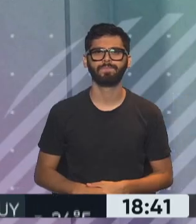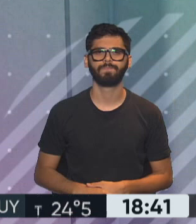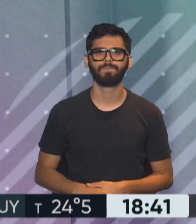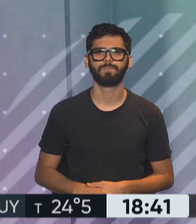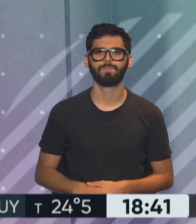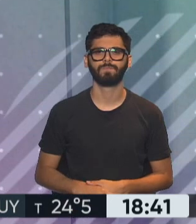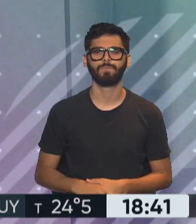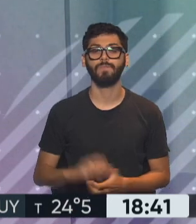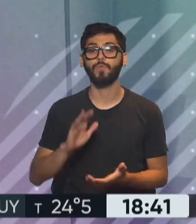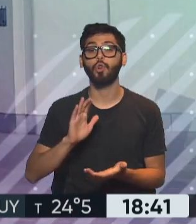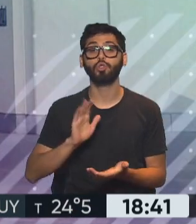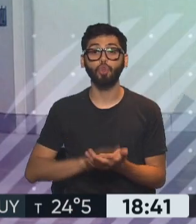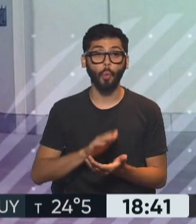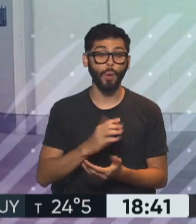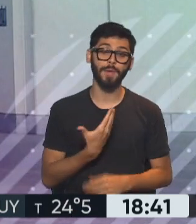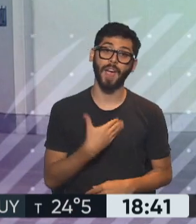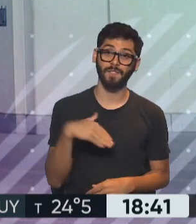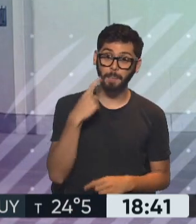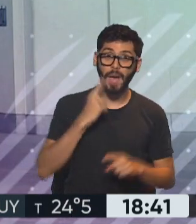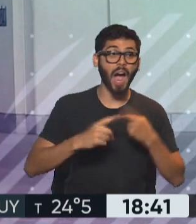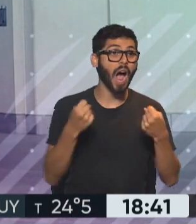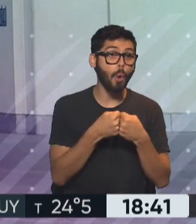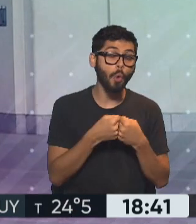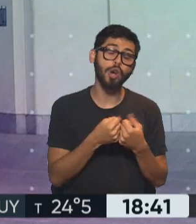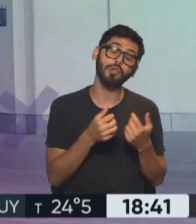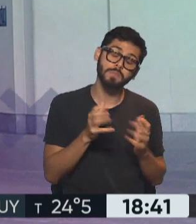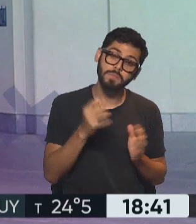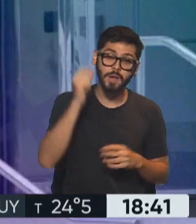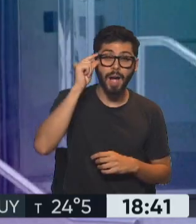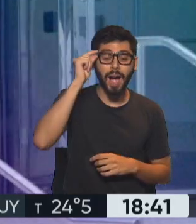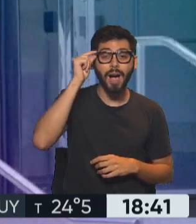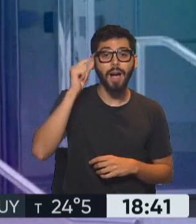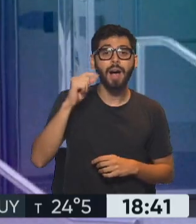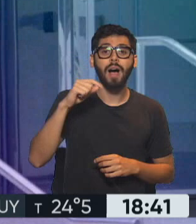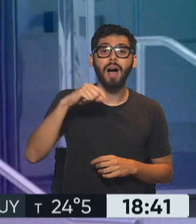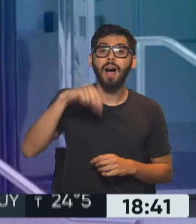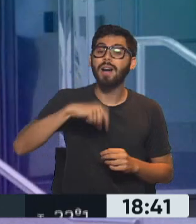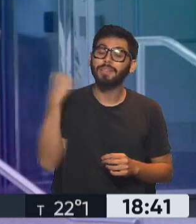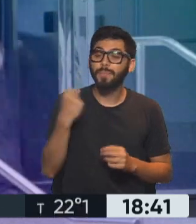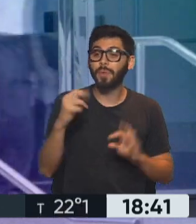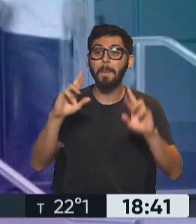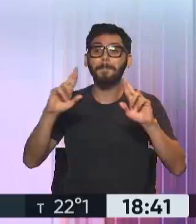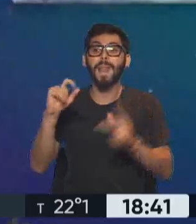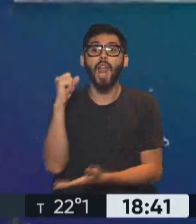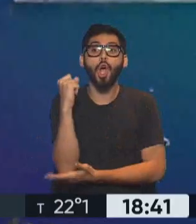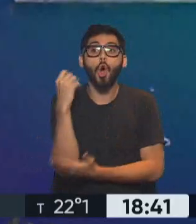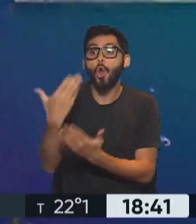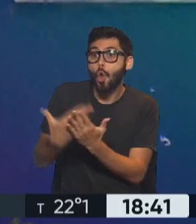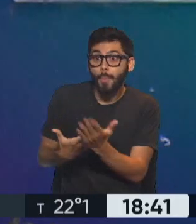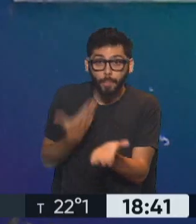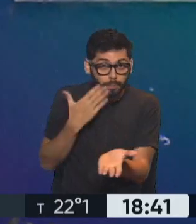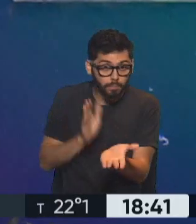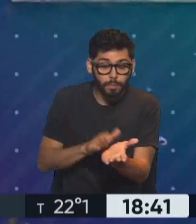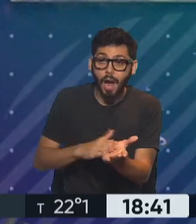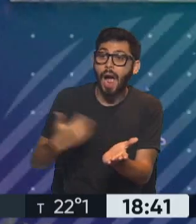respecto al acuerdo con el fondo, ya lo dije varias veces, acá lo importante es que tengamos un plan económico que nos muestre cómo la Argentina